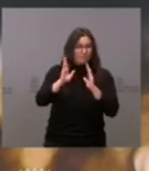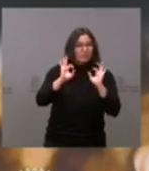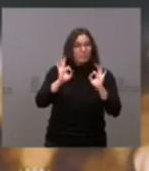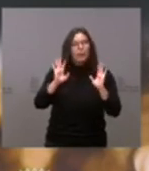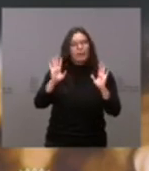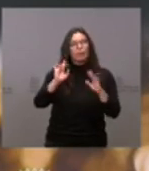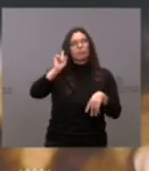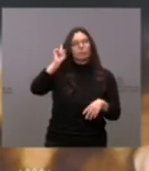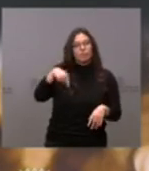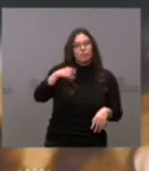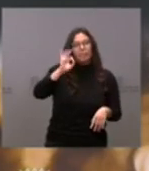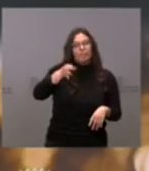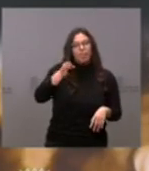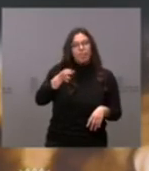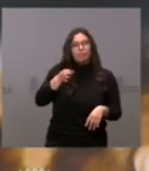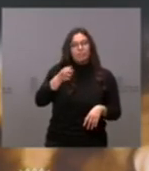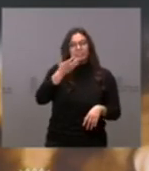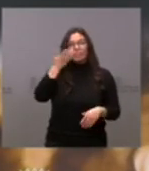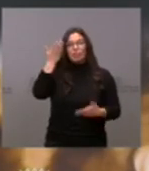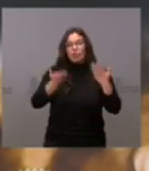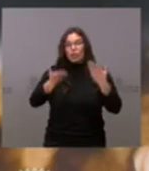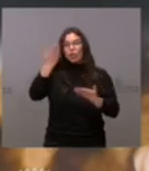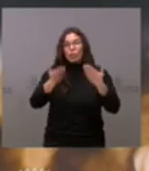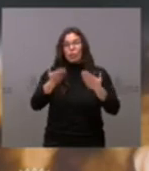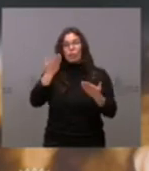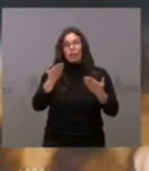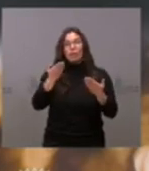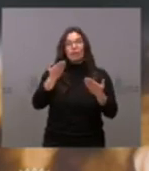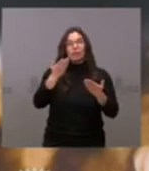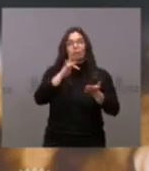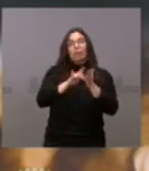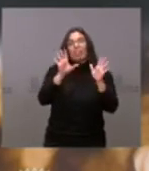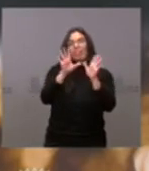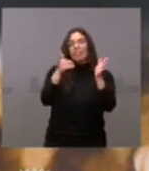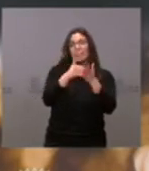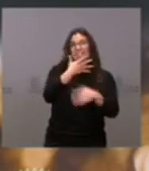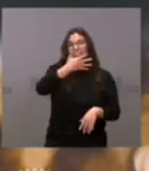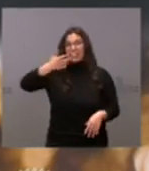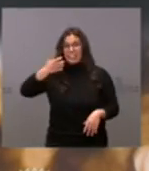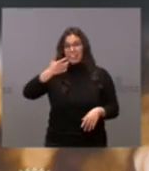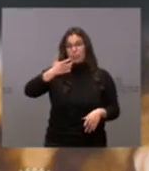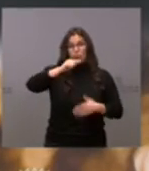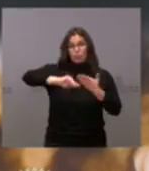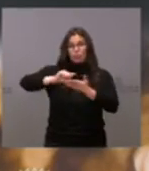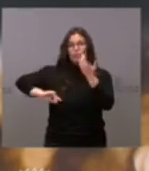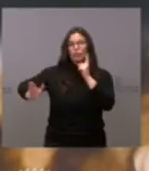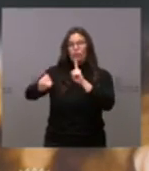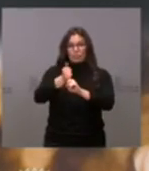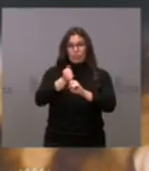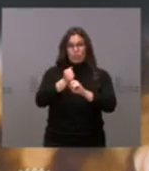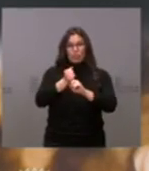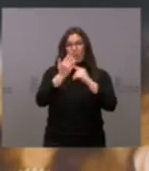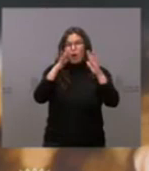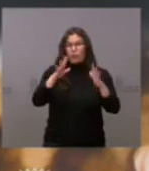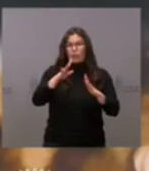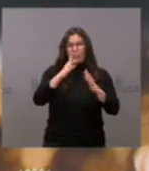no es menos cierto que hemos recuperado más de 10.500 empleos durante lo más duro de la crisis del cob y